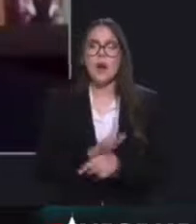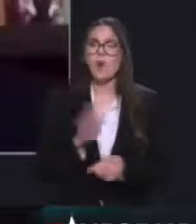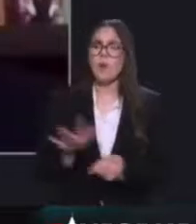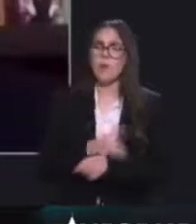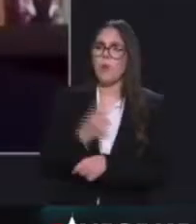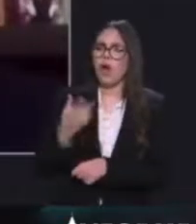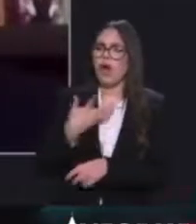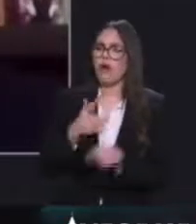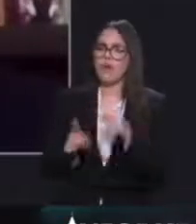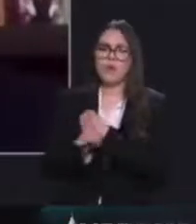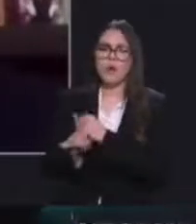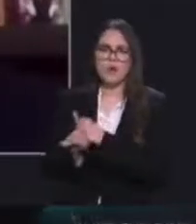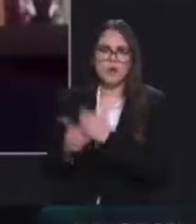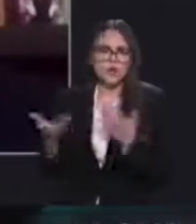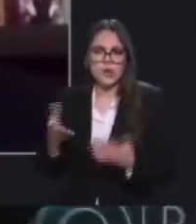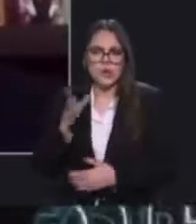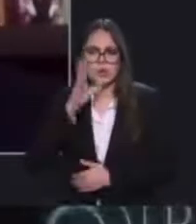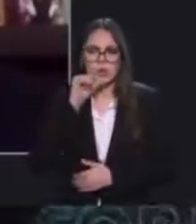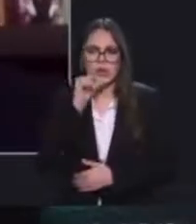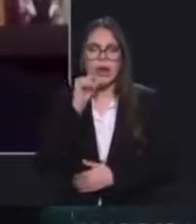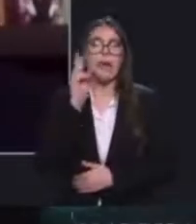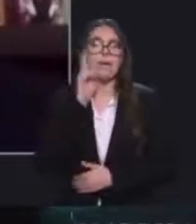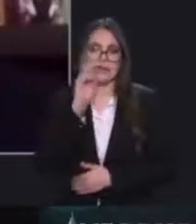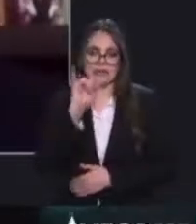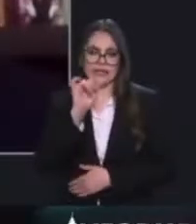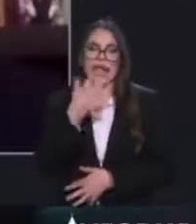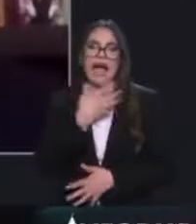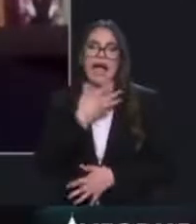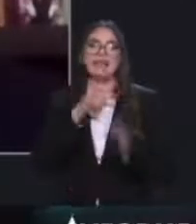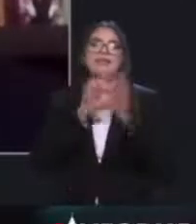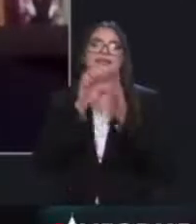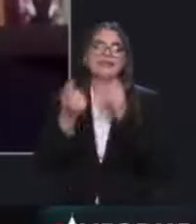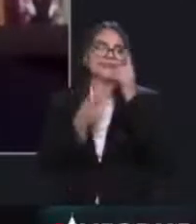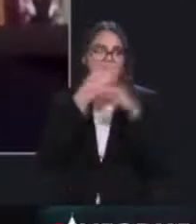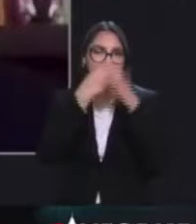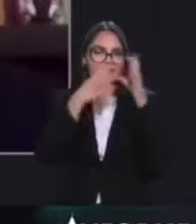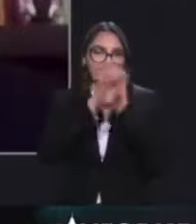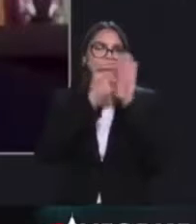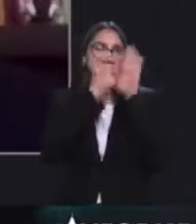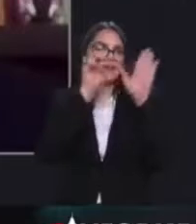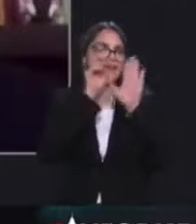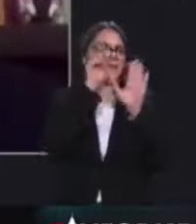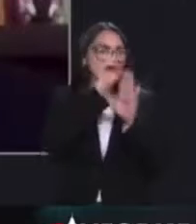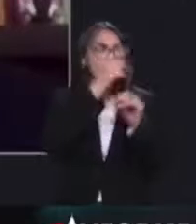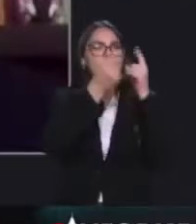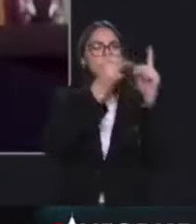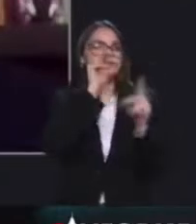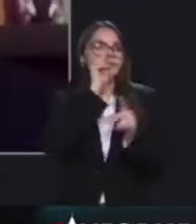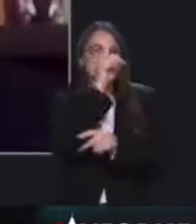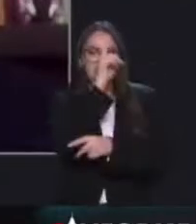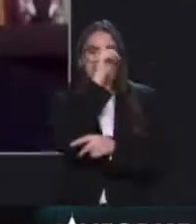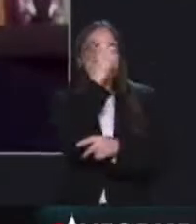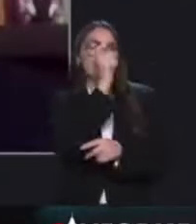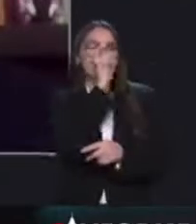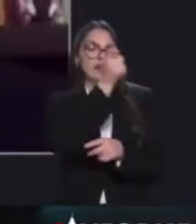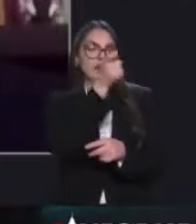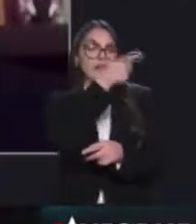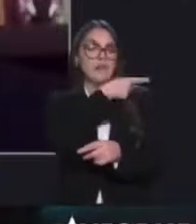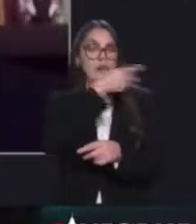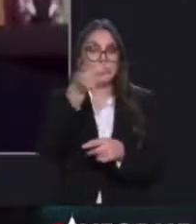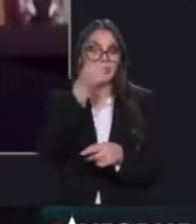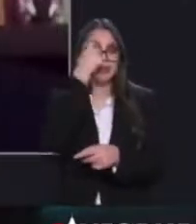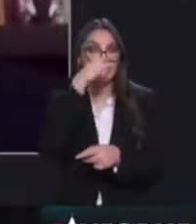política social. Podemos presumir algunas cosas, eso sí. O sea, por ejemplo, hay algunos resultados que son muy evidentes, particularmente en la pobreza para